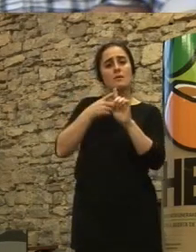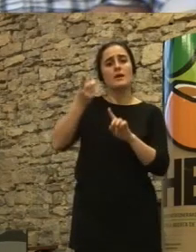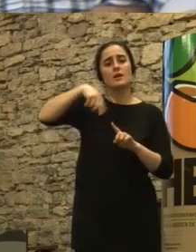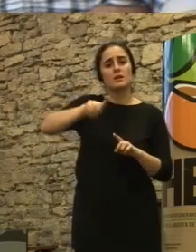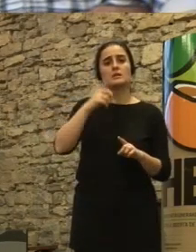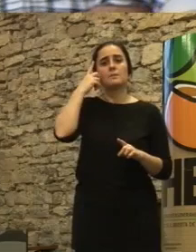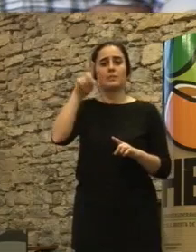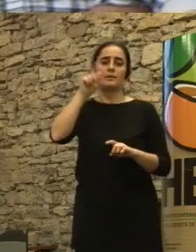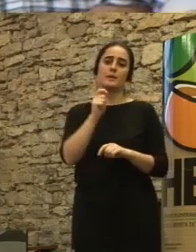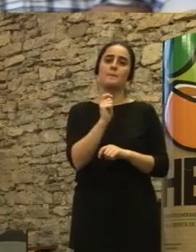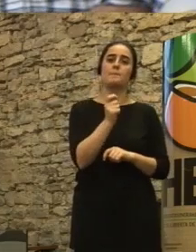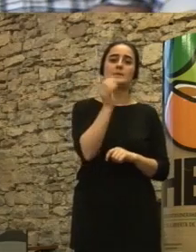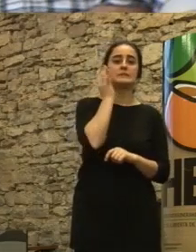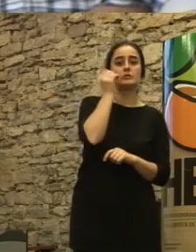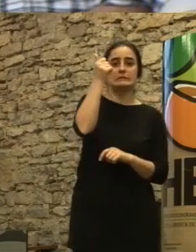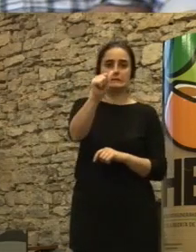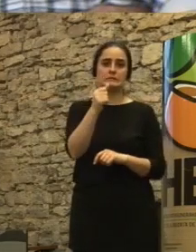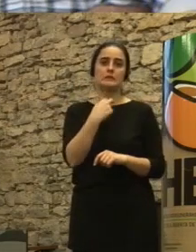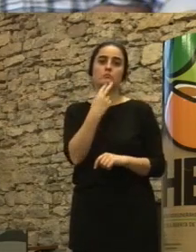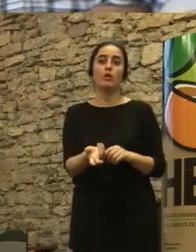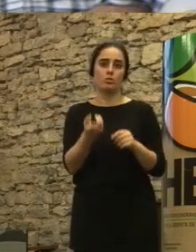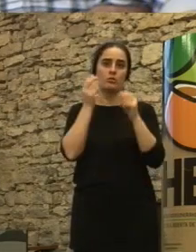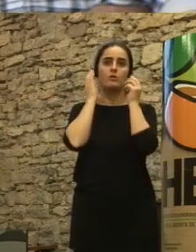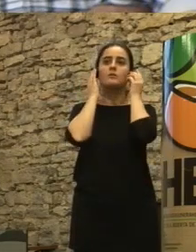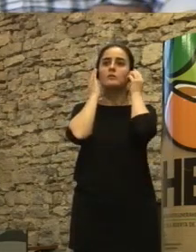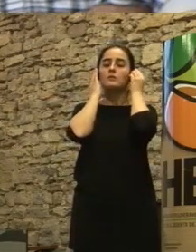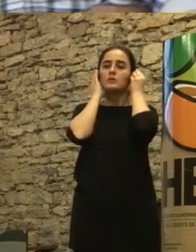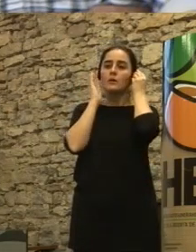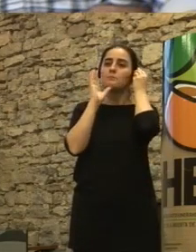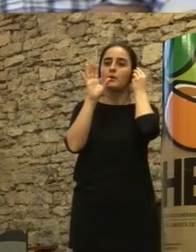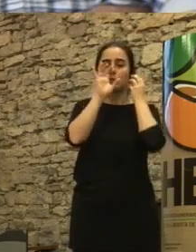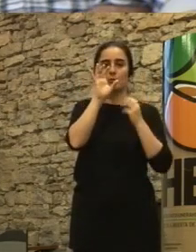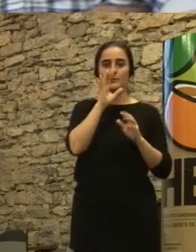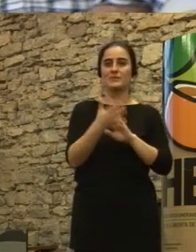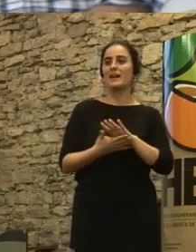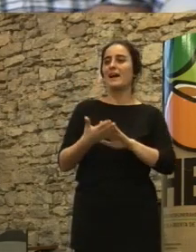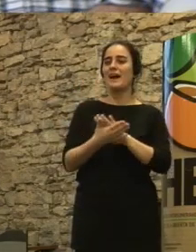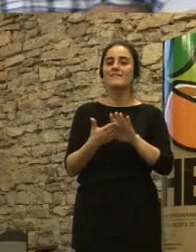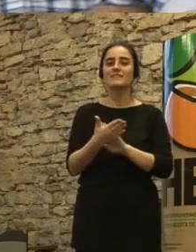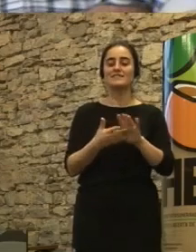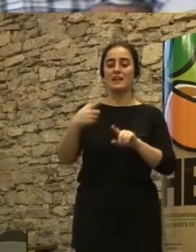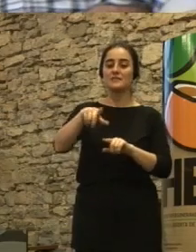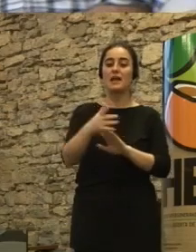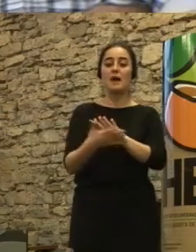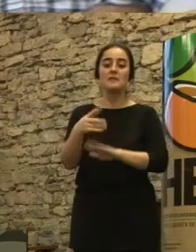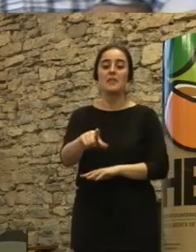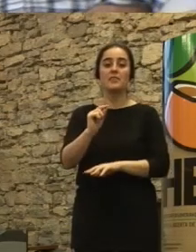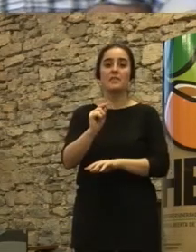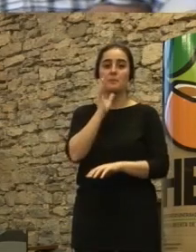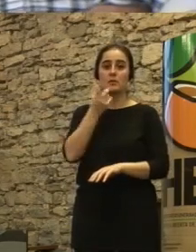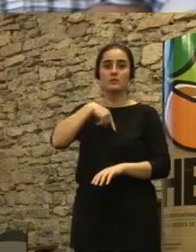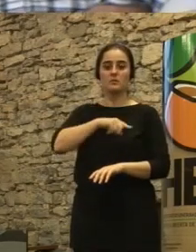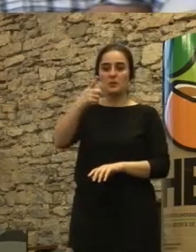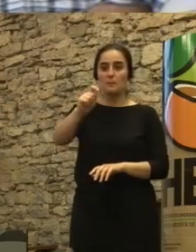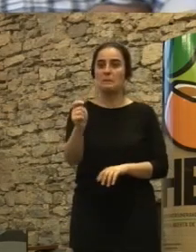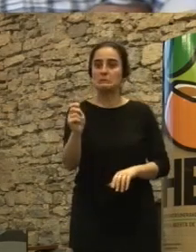la voz de las pensionistas y de los pensionistas, porque es una cosa muy curiosa. Hablan y deciden por nosotros gente que no es